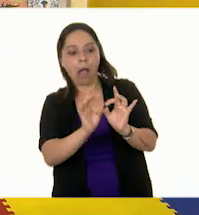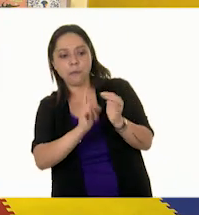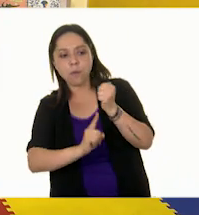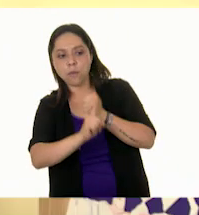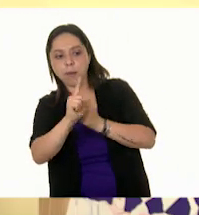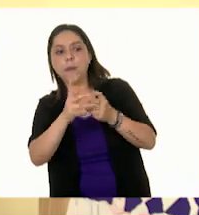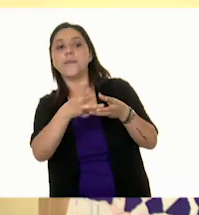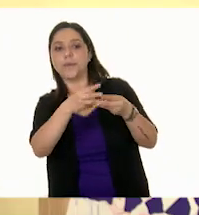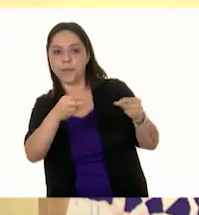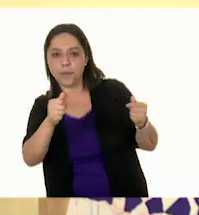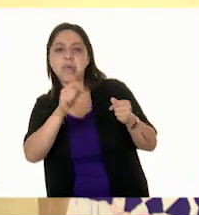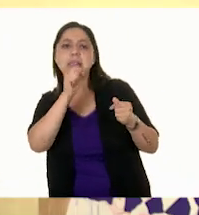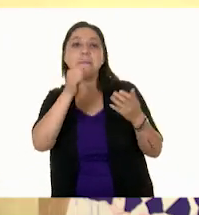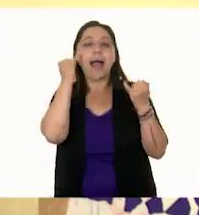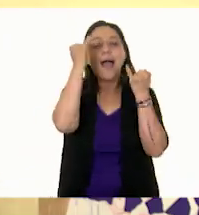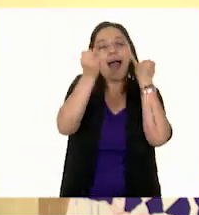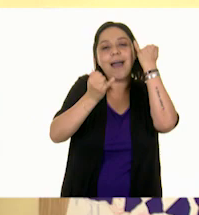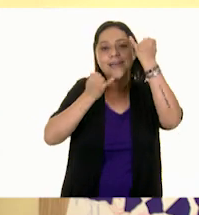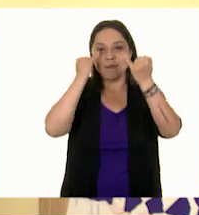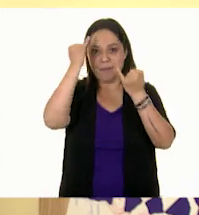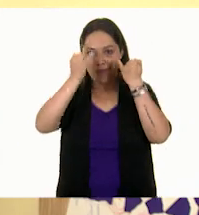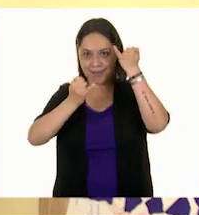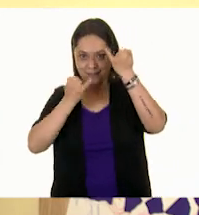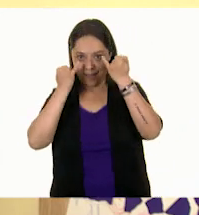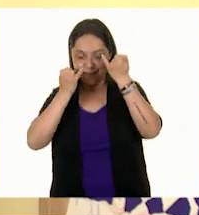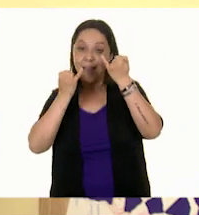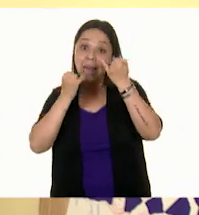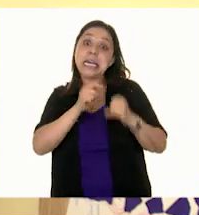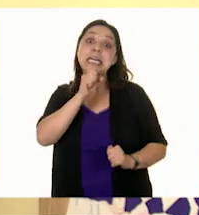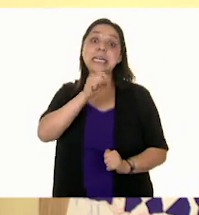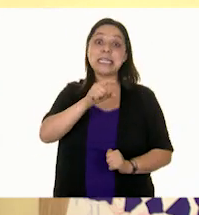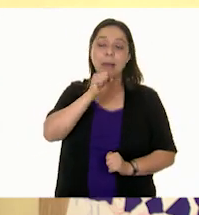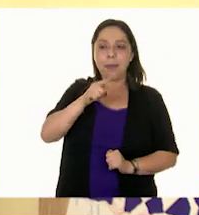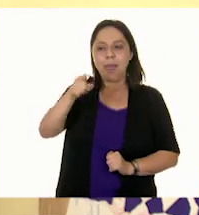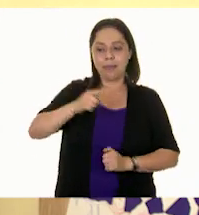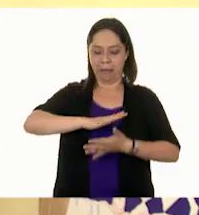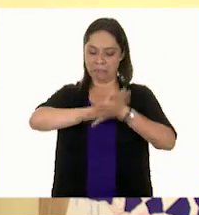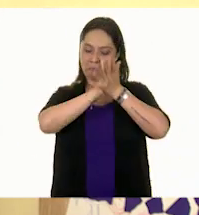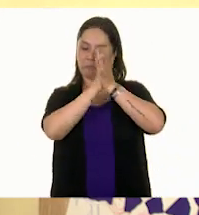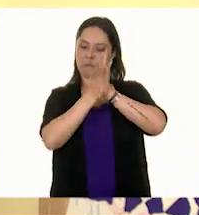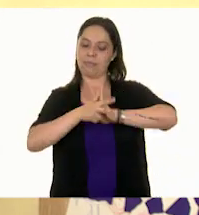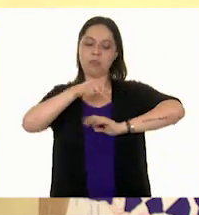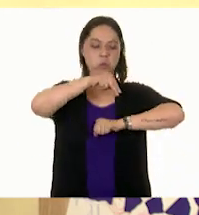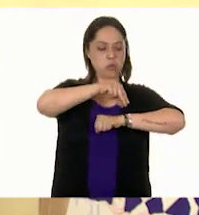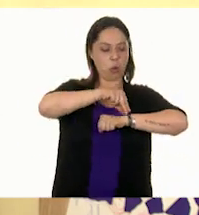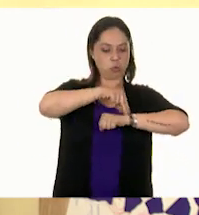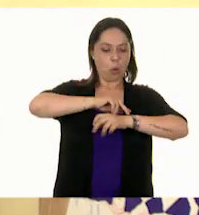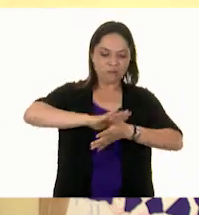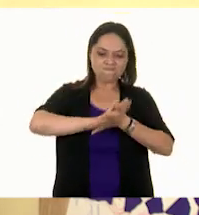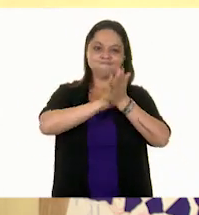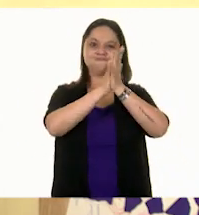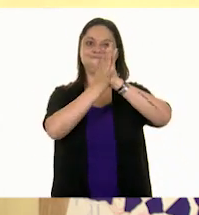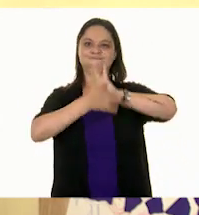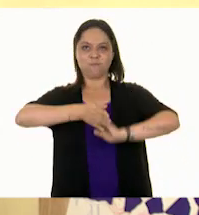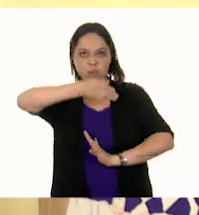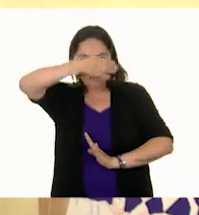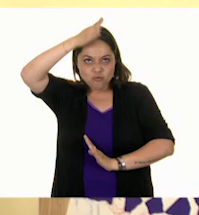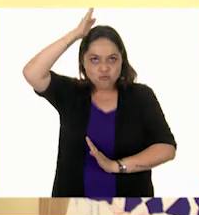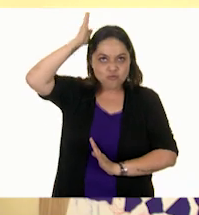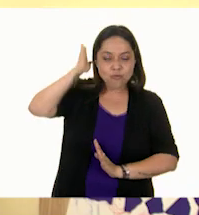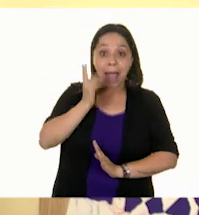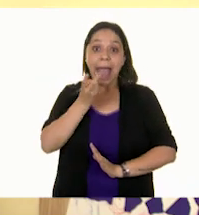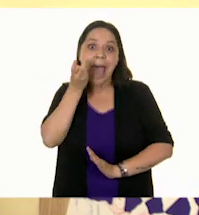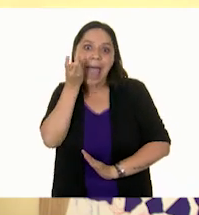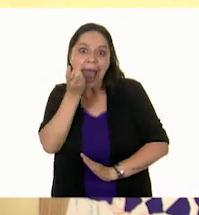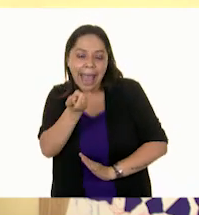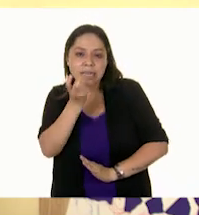imaginar. Además, el poder convertirse en una doctora o en un bombero es una forma de